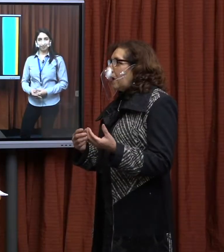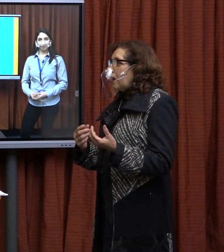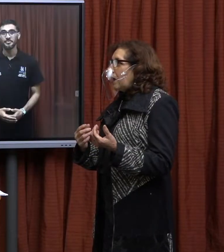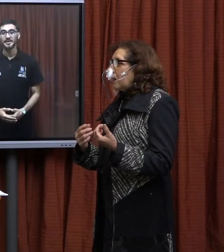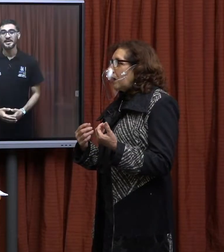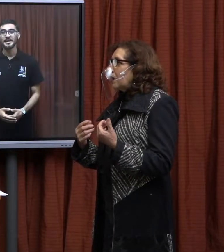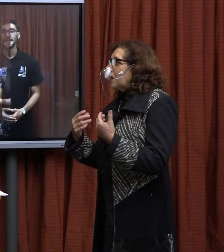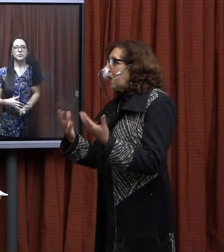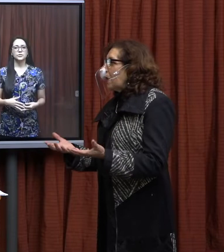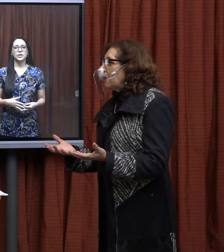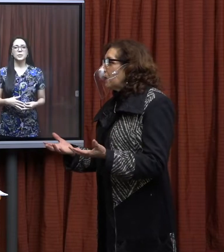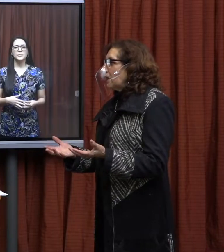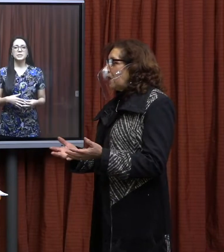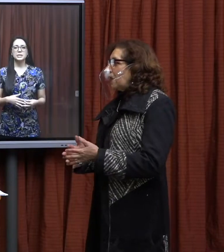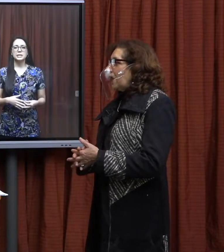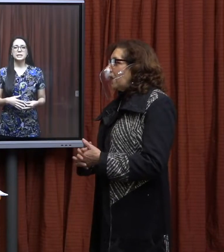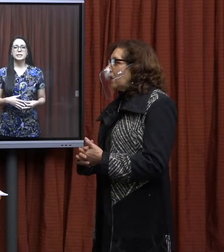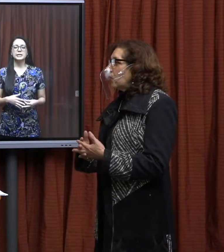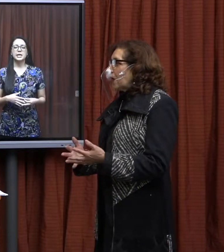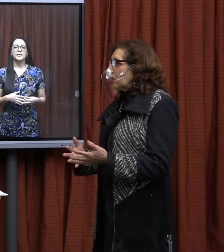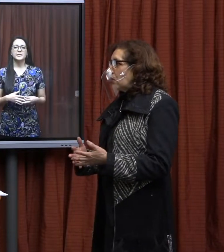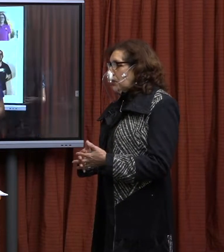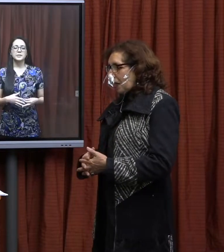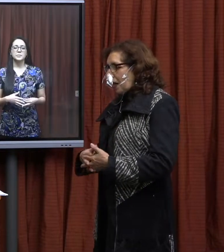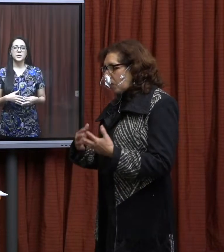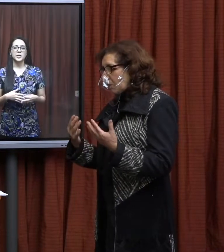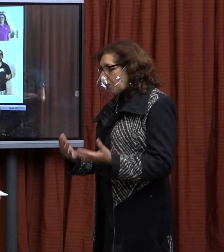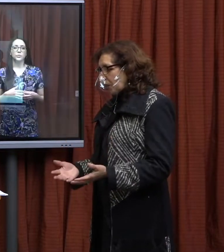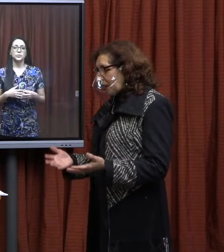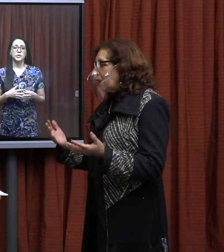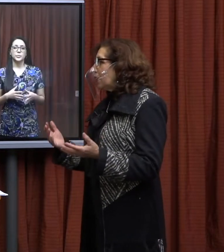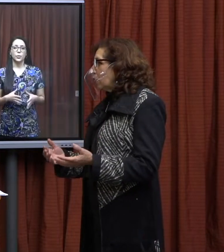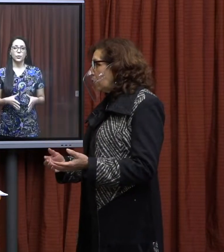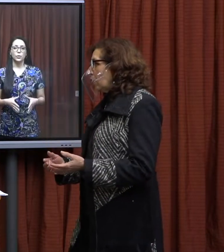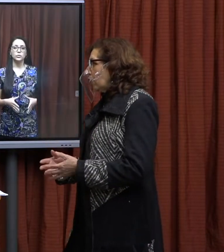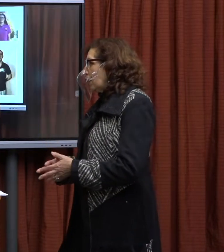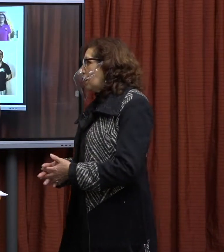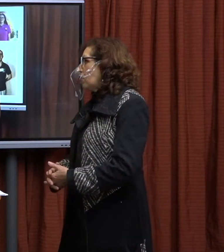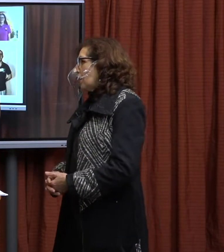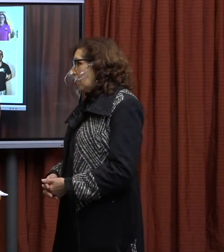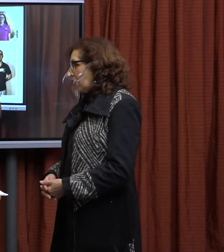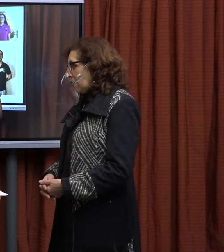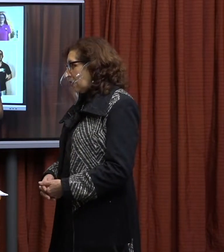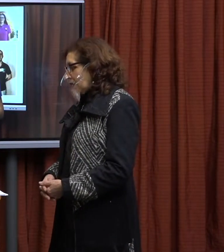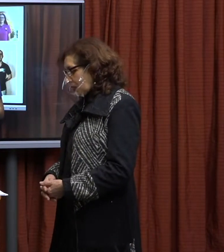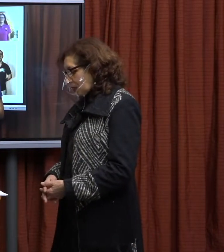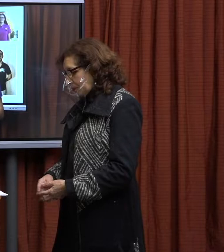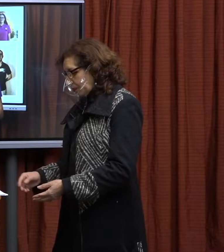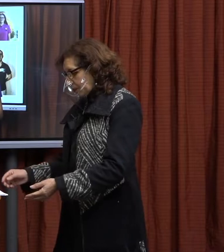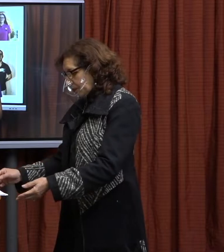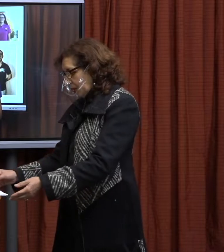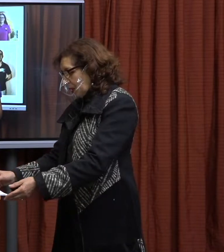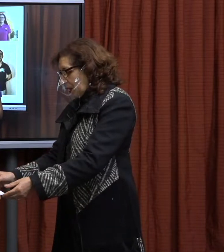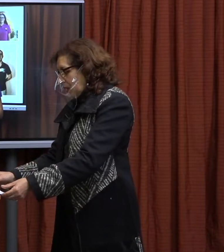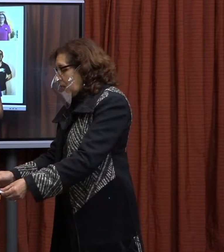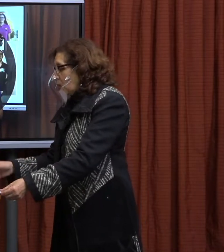generar la posibilidad de educación a un importante número de niños y adolescentes.